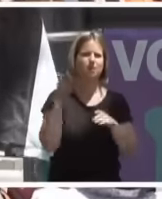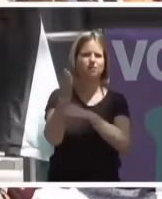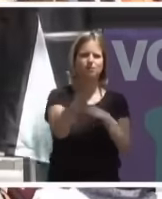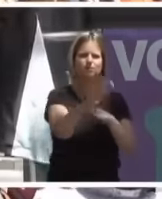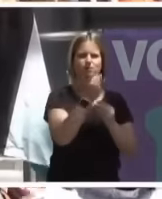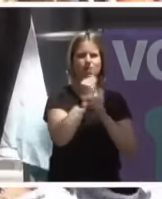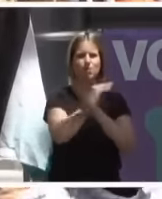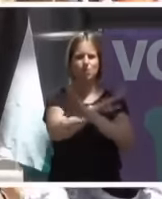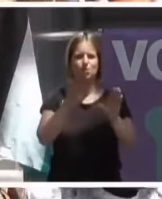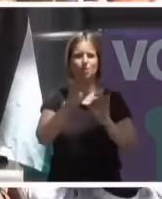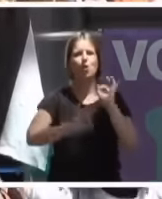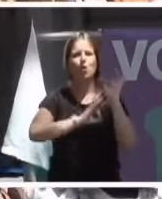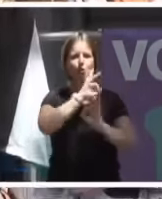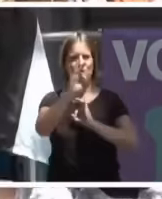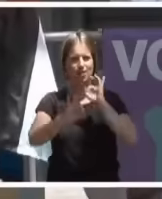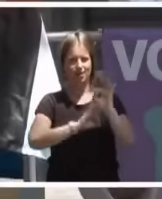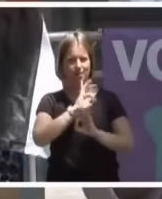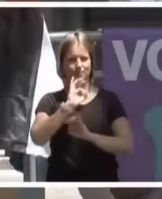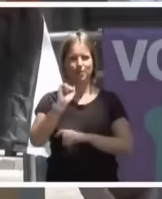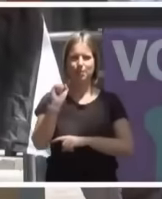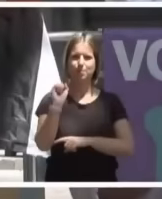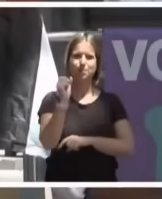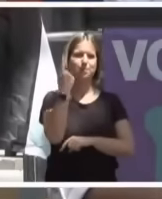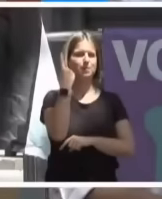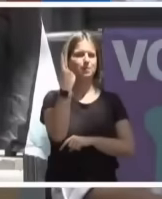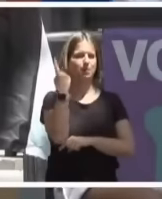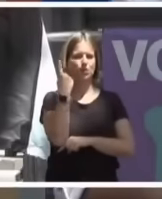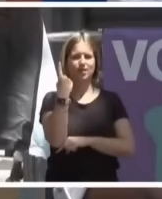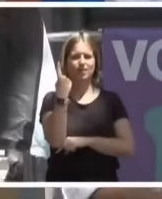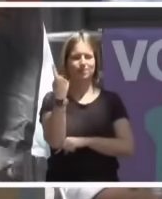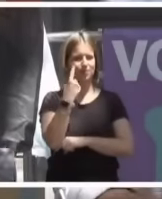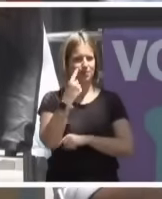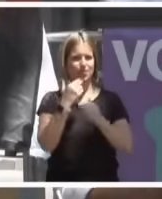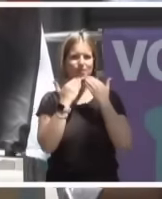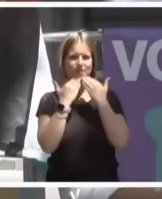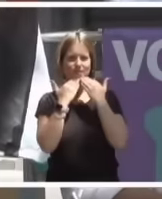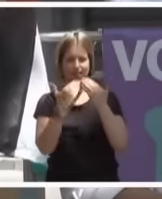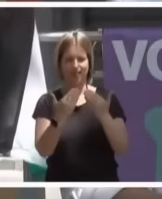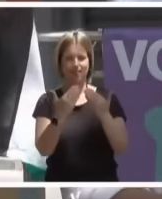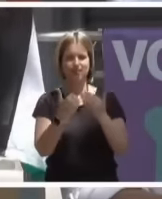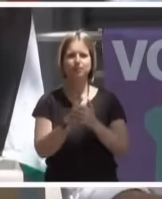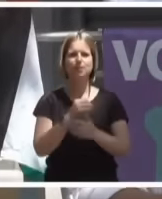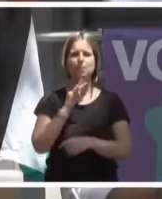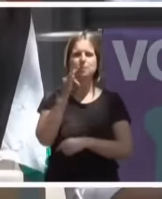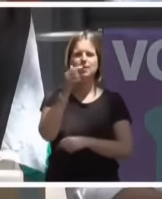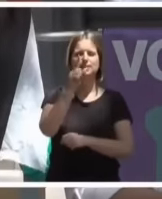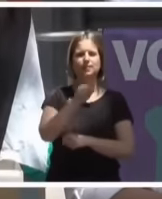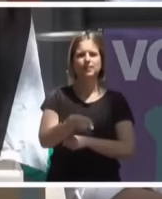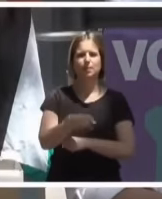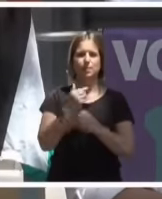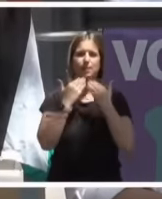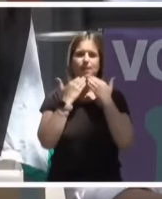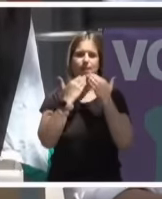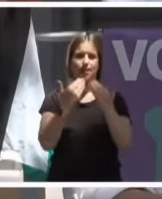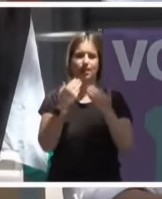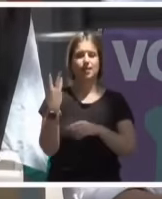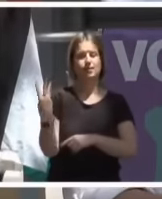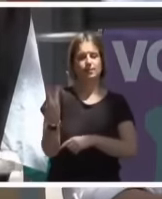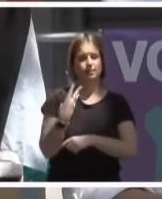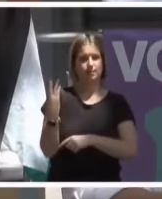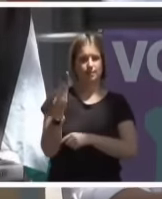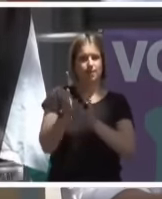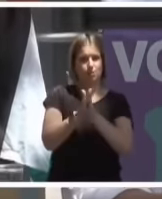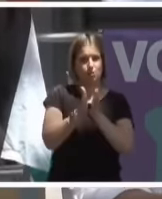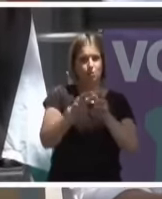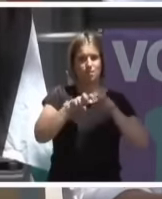tiene esta organización. Así que lo primero que quería era decir gracias. Y además quería darles las gracias a los tres compañeros